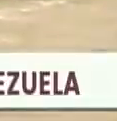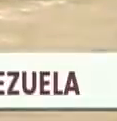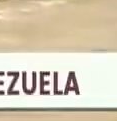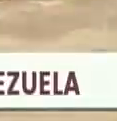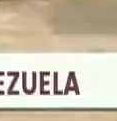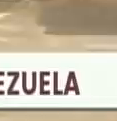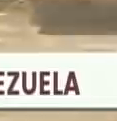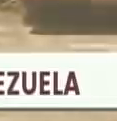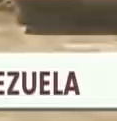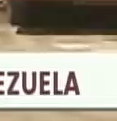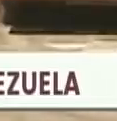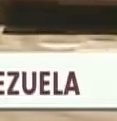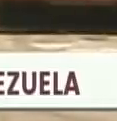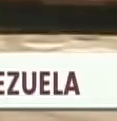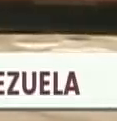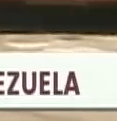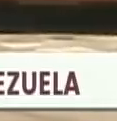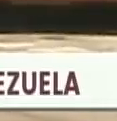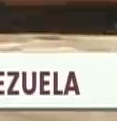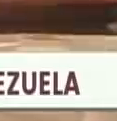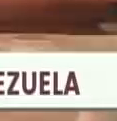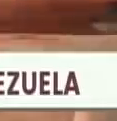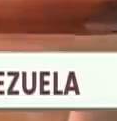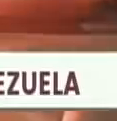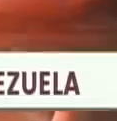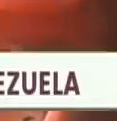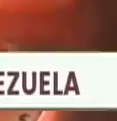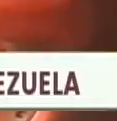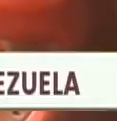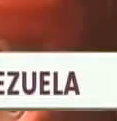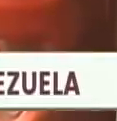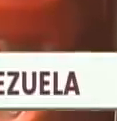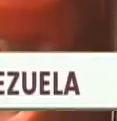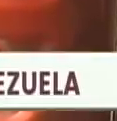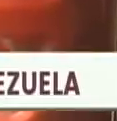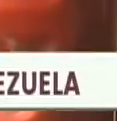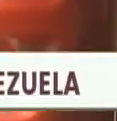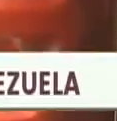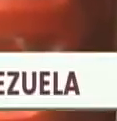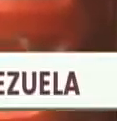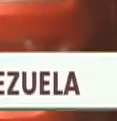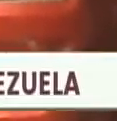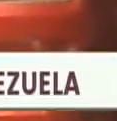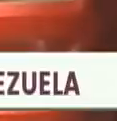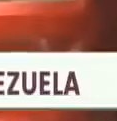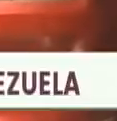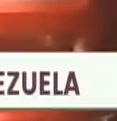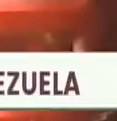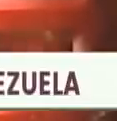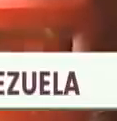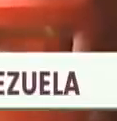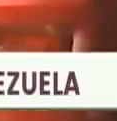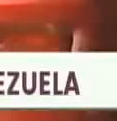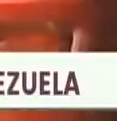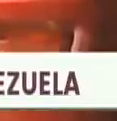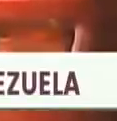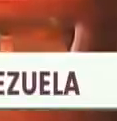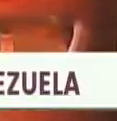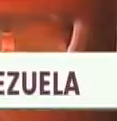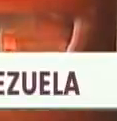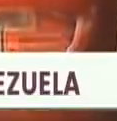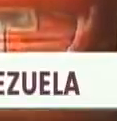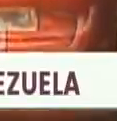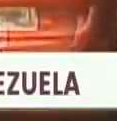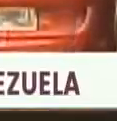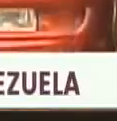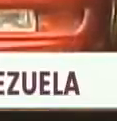capital multimillonarios. Venimos de la lucha de a pie, de la lucha profunda. Me siento feliz y orgulloso de ser parte de la clase obrera